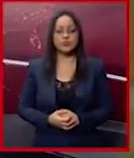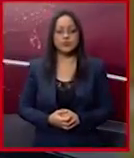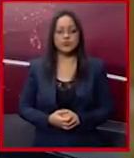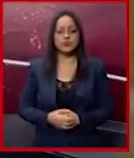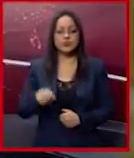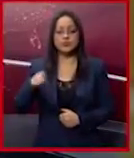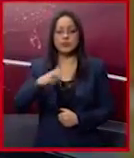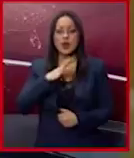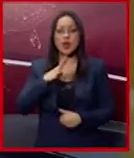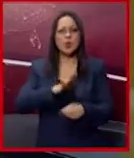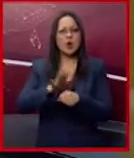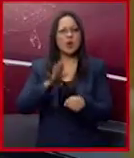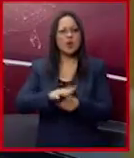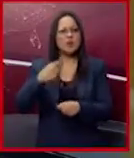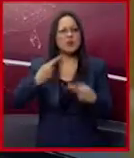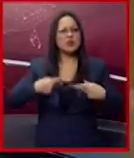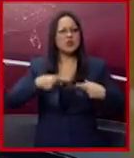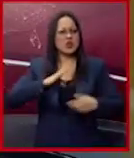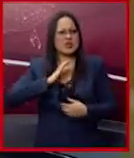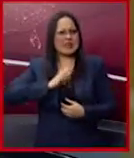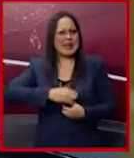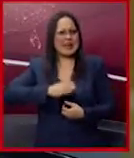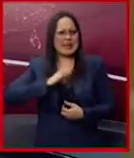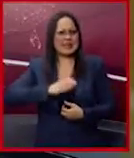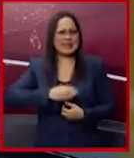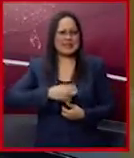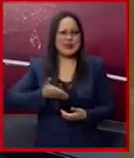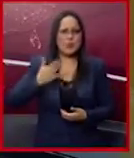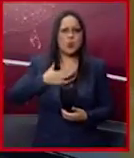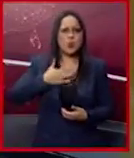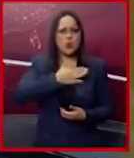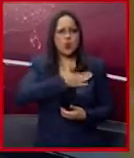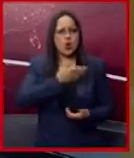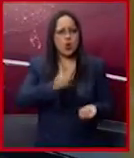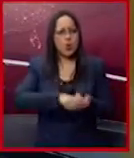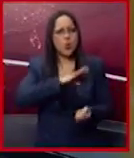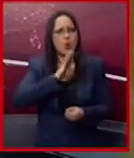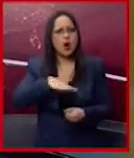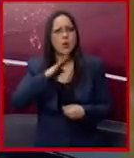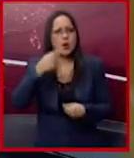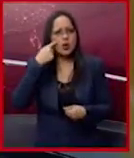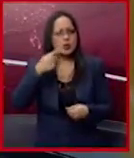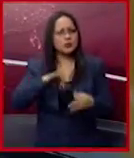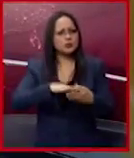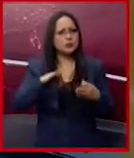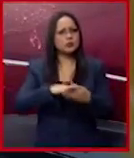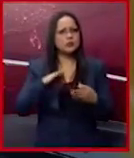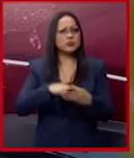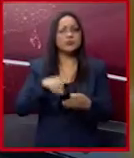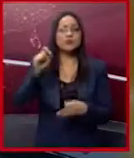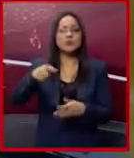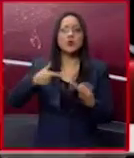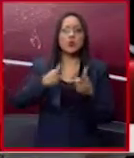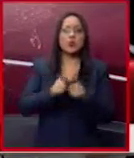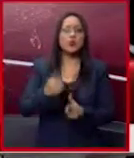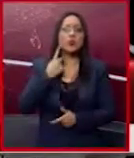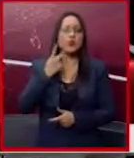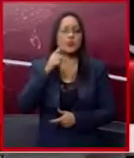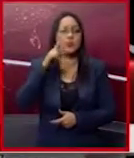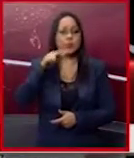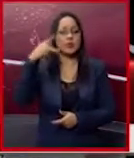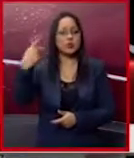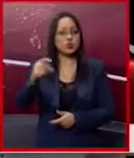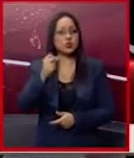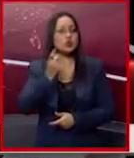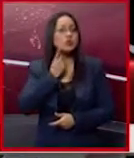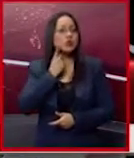Ante el incremento de muertes causadas por el cáncer de pulmón, el diputado Pedro Luis Noble Monterrubio, del Grupo Parlamentario del PRI, presentó una